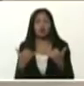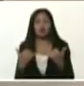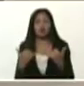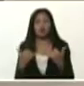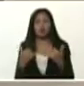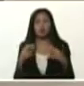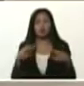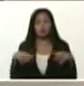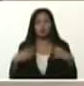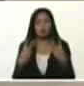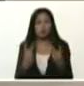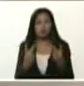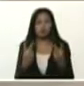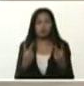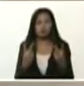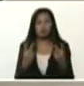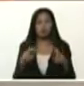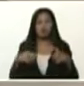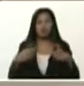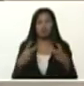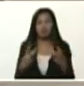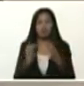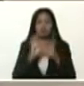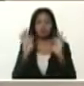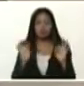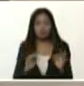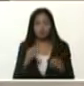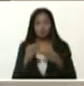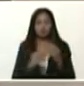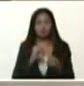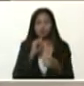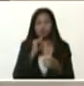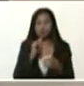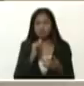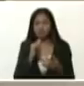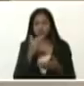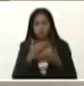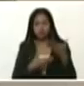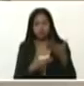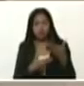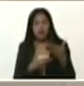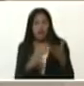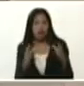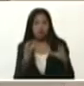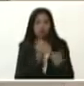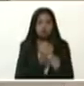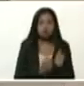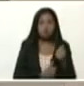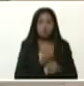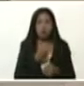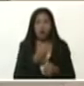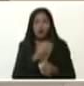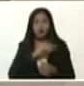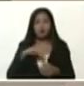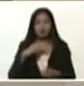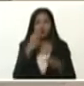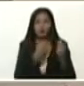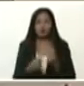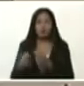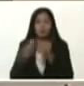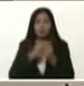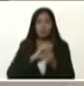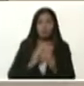la nueva o un nuevo mecanismo, el nuevo instrumento que va a empoderar cada vez más nuestra economía, es el